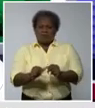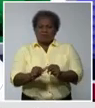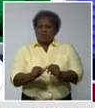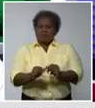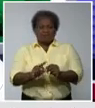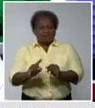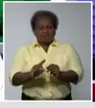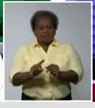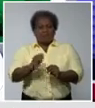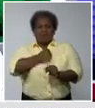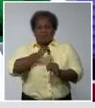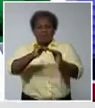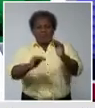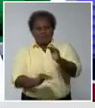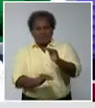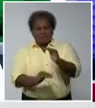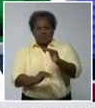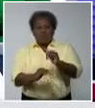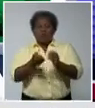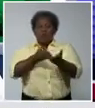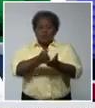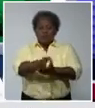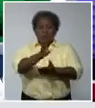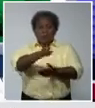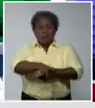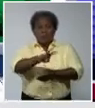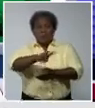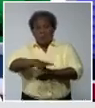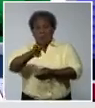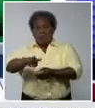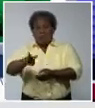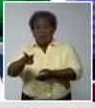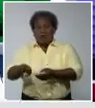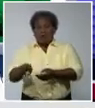tanto, seguimos buscando diferentes